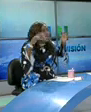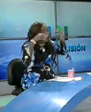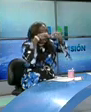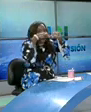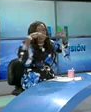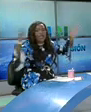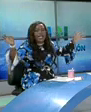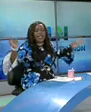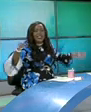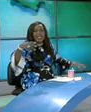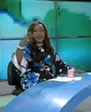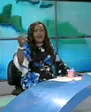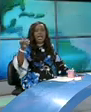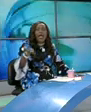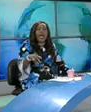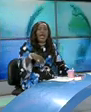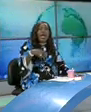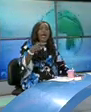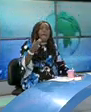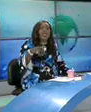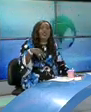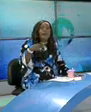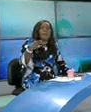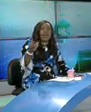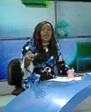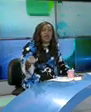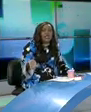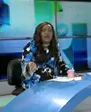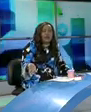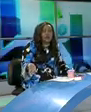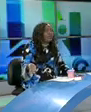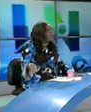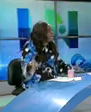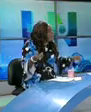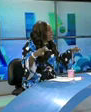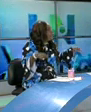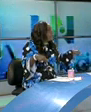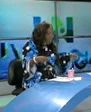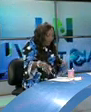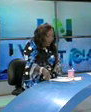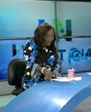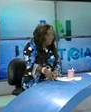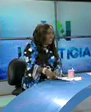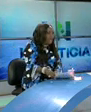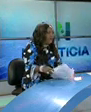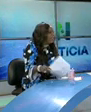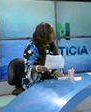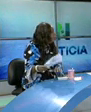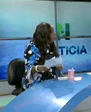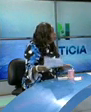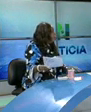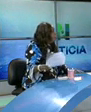gente inescrupulosa que dice todavía, a mí no me pega el coronavirus. A esta altura,